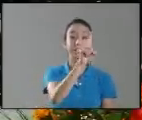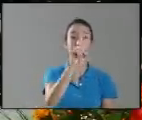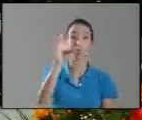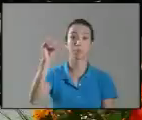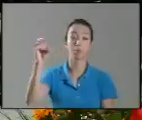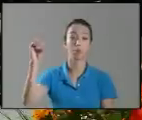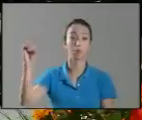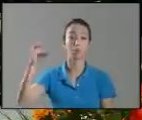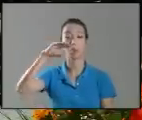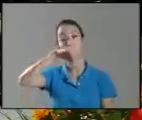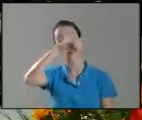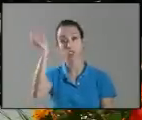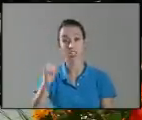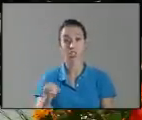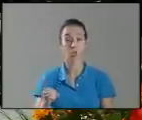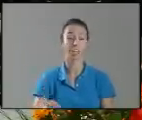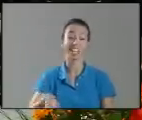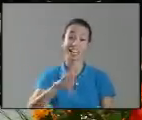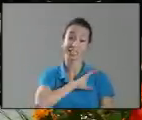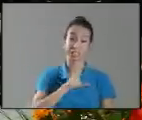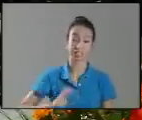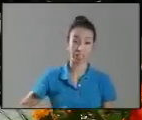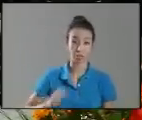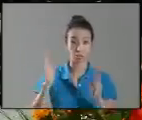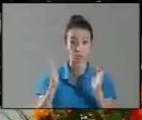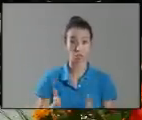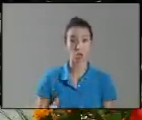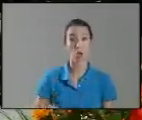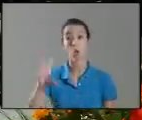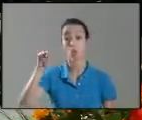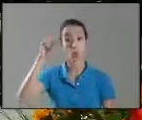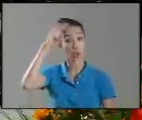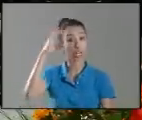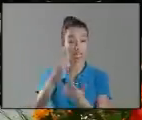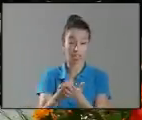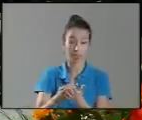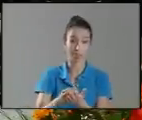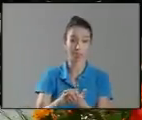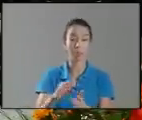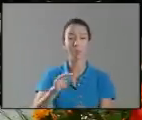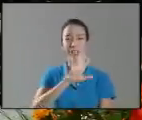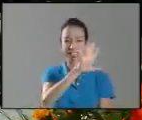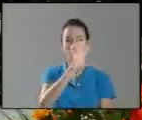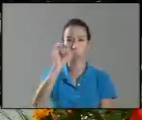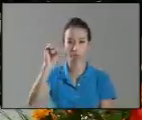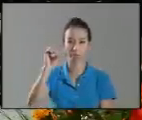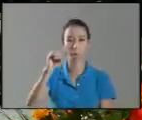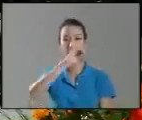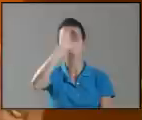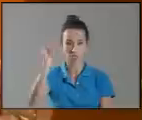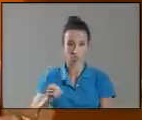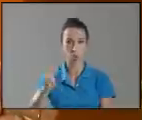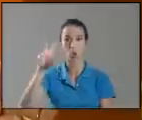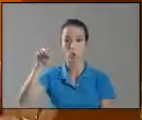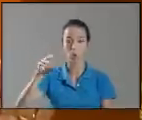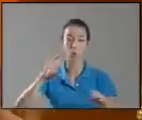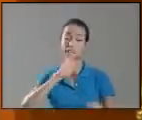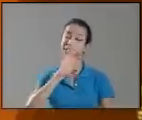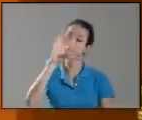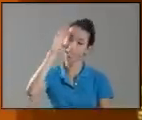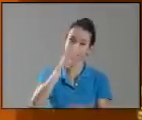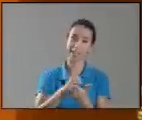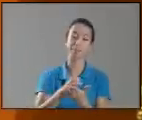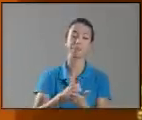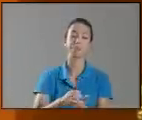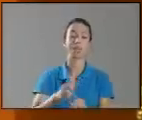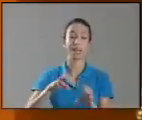del 100% de la cristiandad, quizá el 50% de la misma de aquí de Guatemala no cree en eso, porque